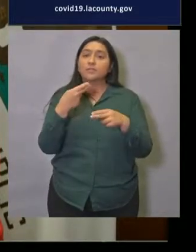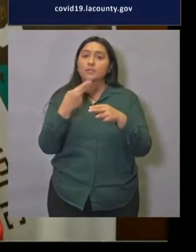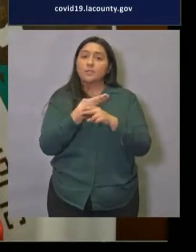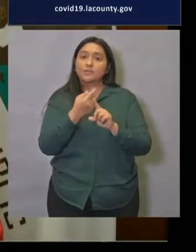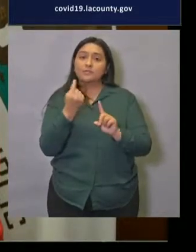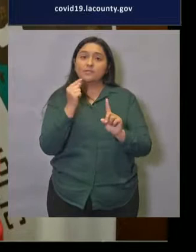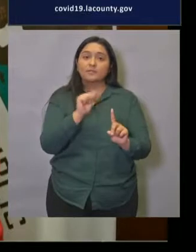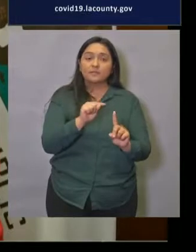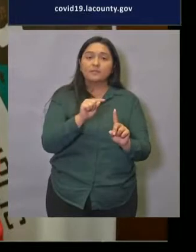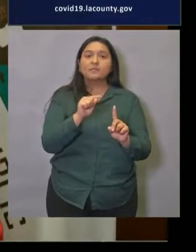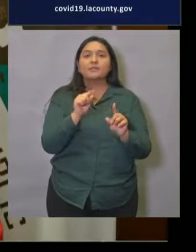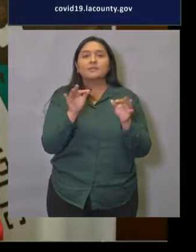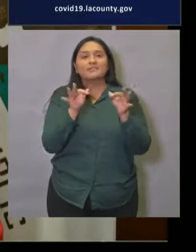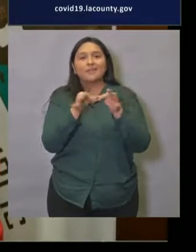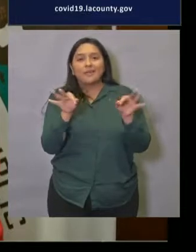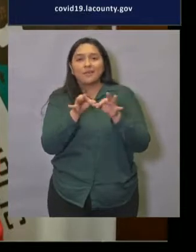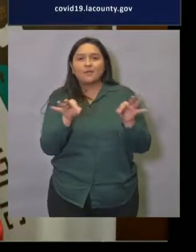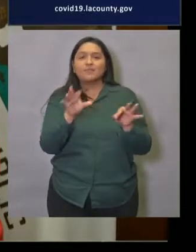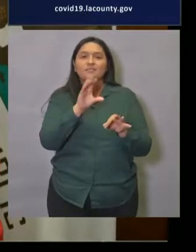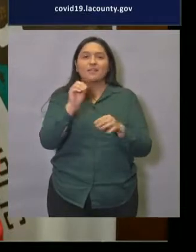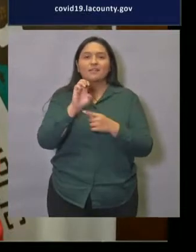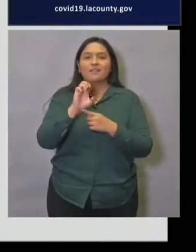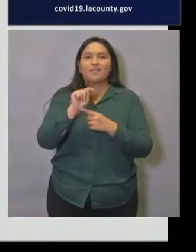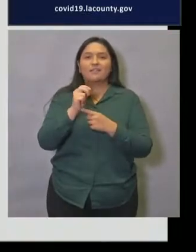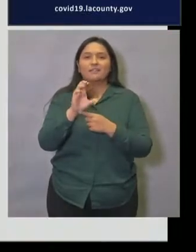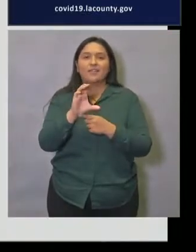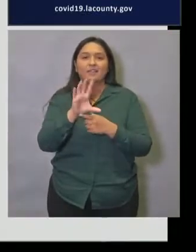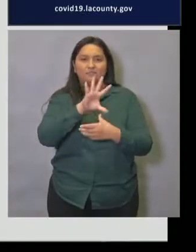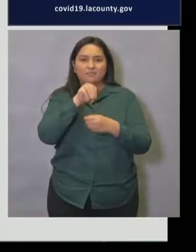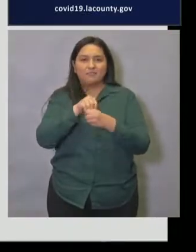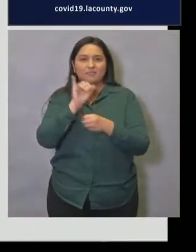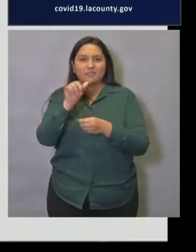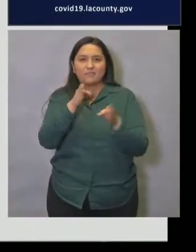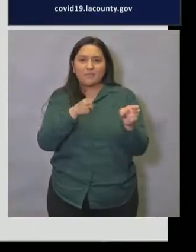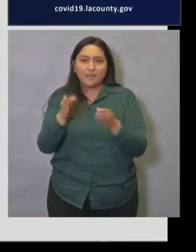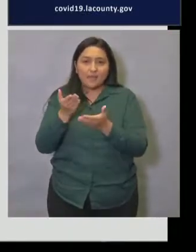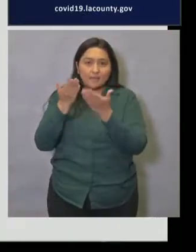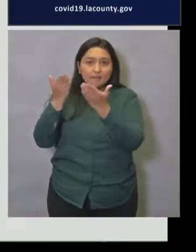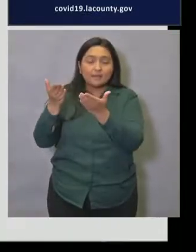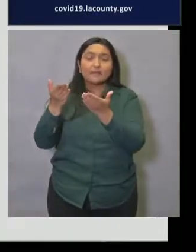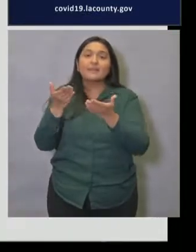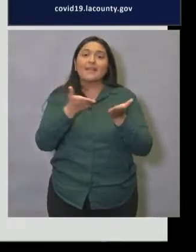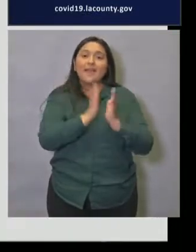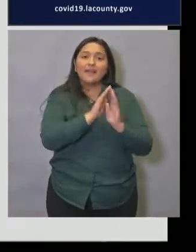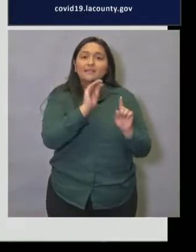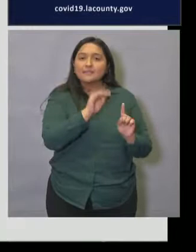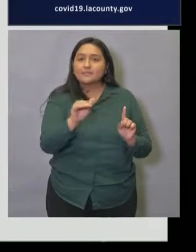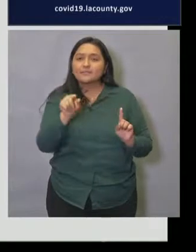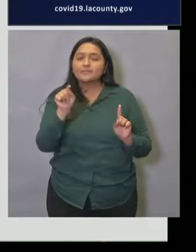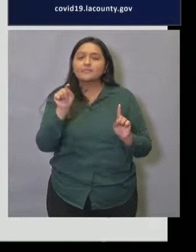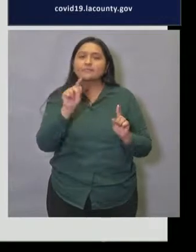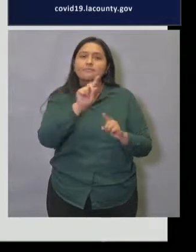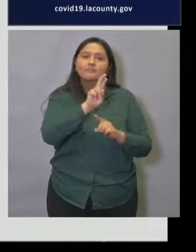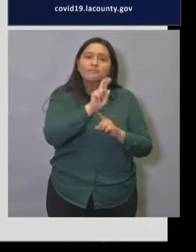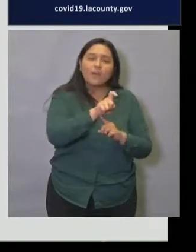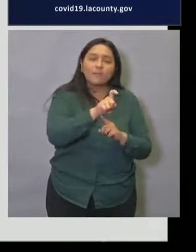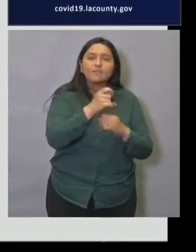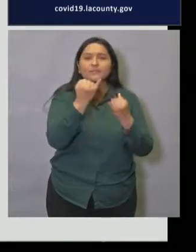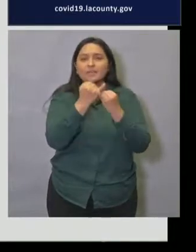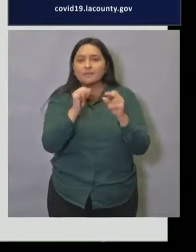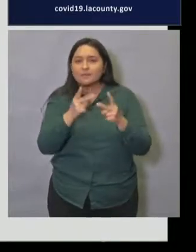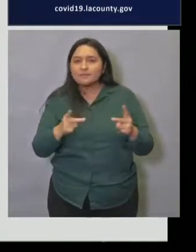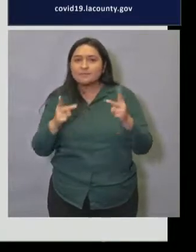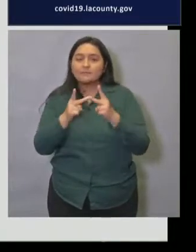en el plan, trabajando con las organizaciones, farmacias independientes y más para que las vacunas